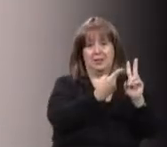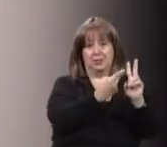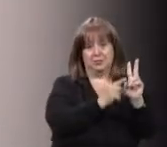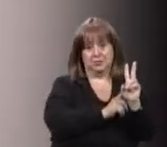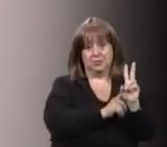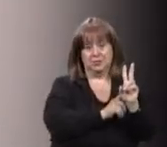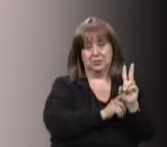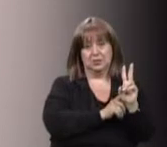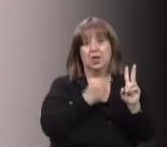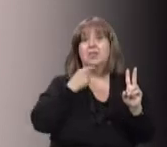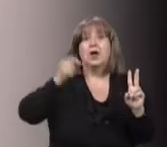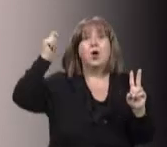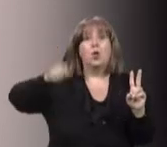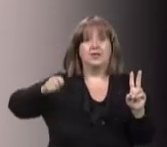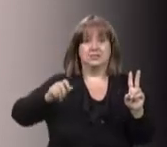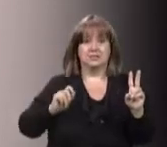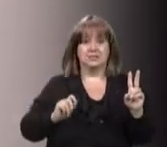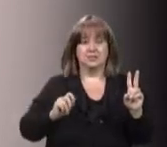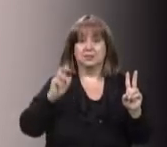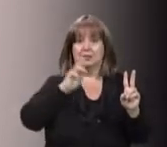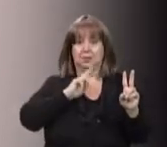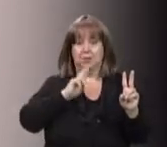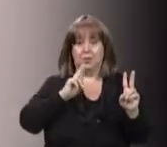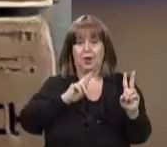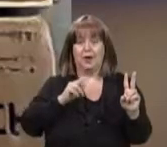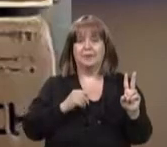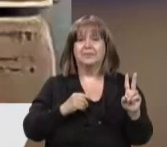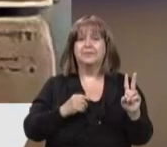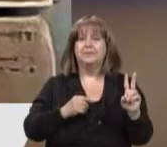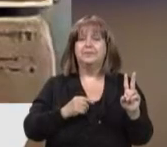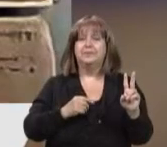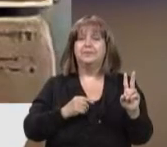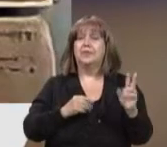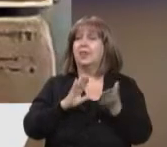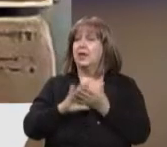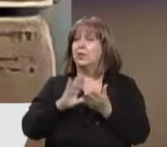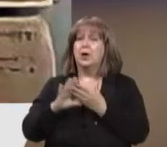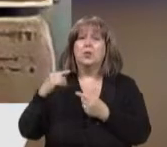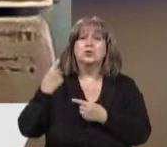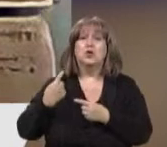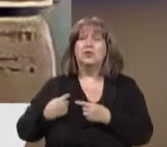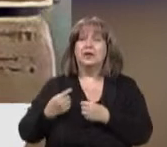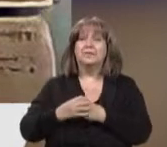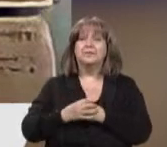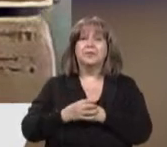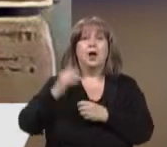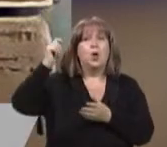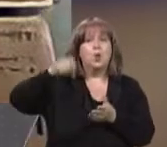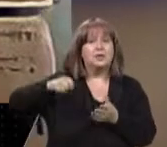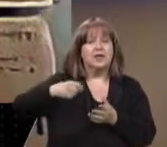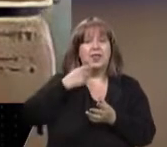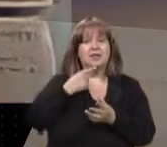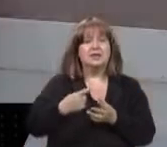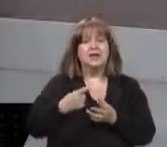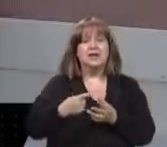Es contundente lo que ha resuelto. ¿Cómo es esta frase? ¿Puedes repetirla, Sí. Sophie? Lo que dice la jueza, dice,